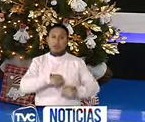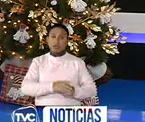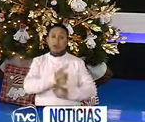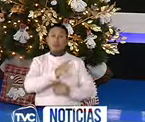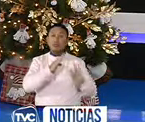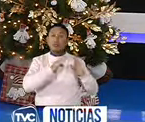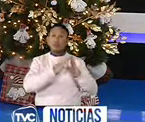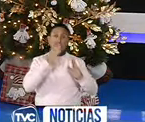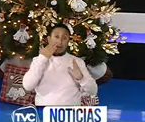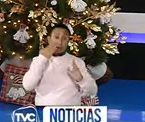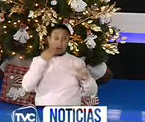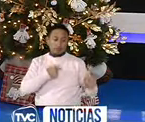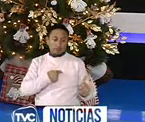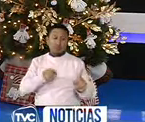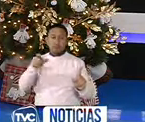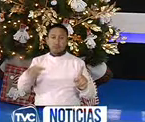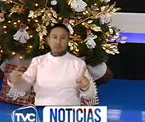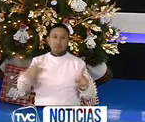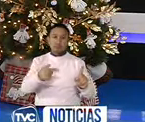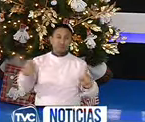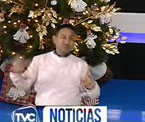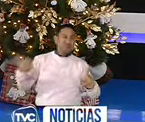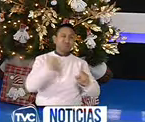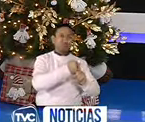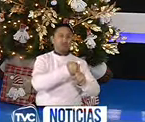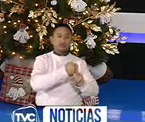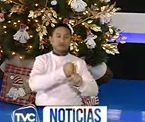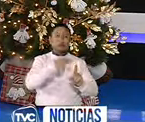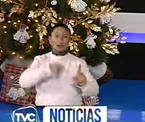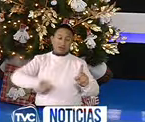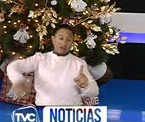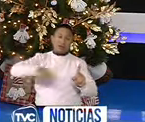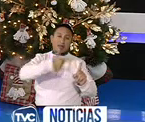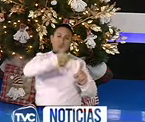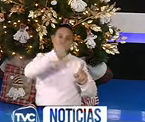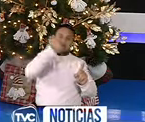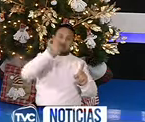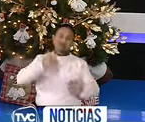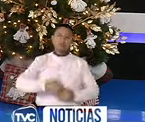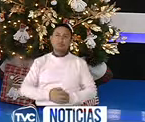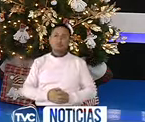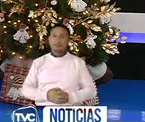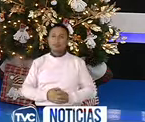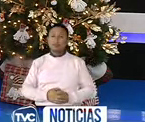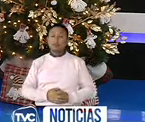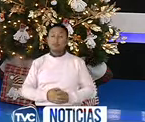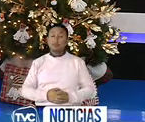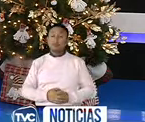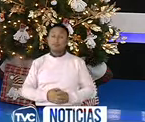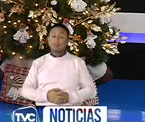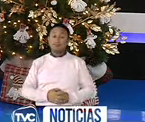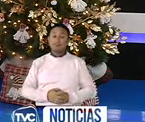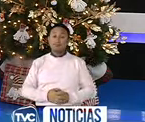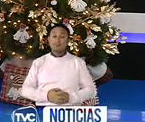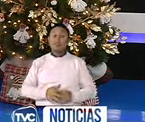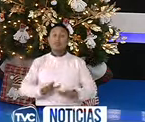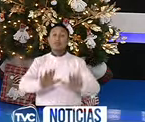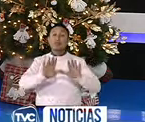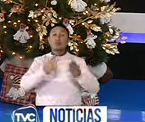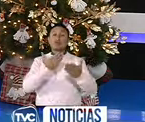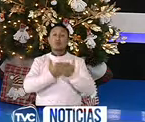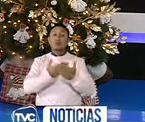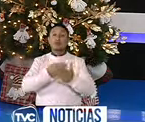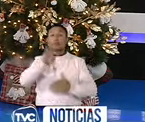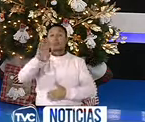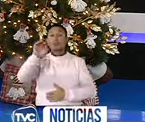su madre cuando un carro lo arrolló y su verdugo se bajó para rematarlo a tiros. Al menos 10 indicios balísticos